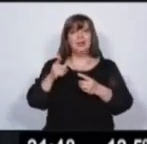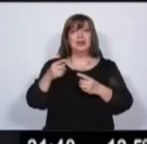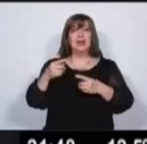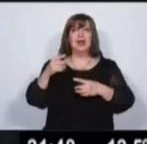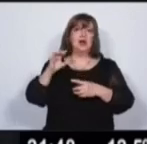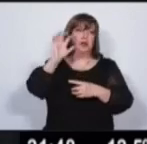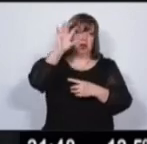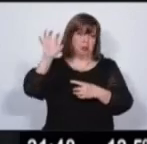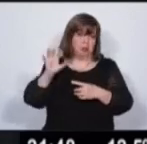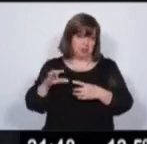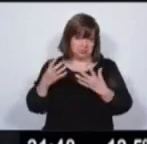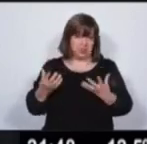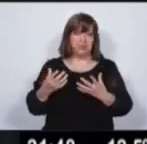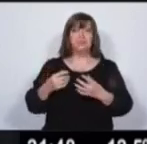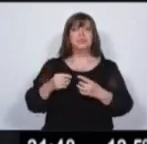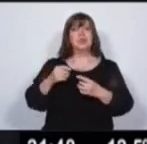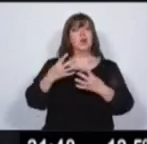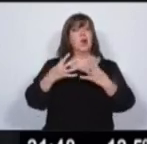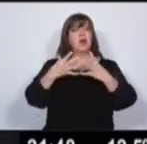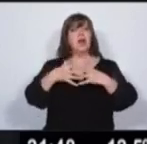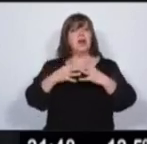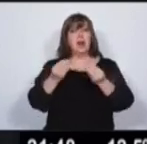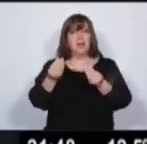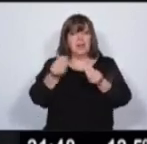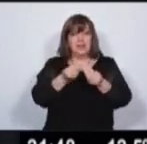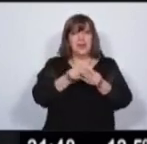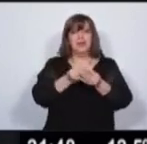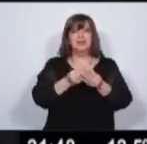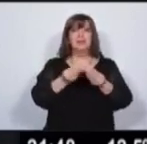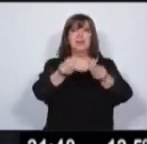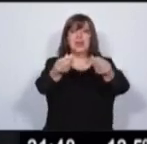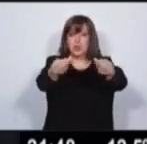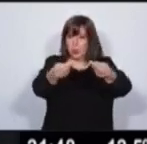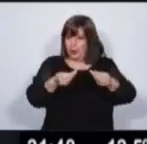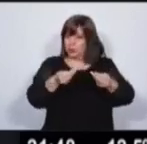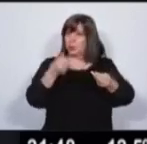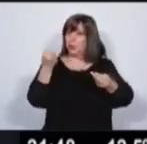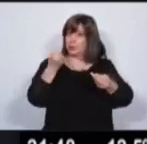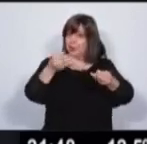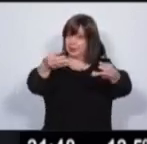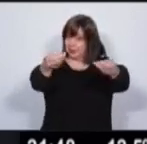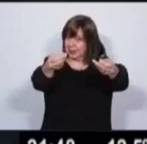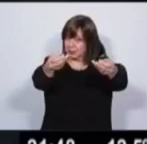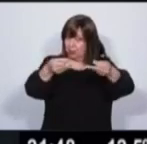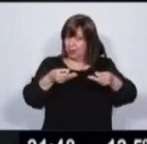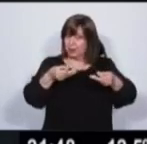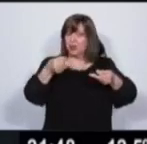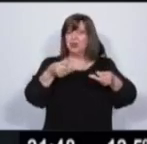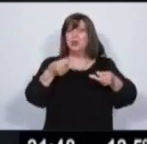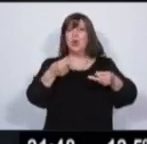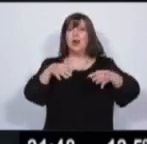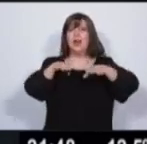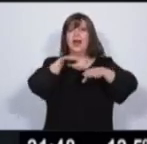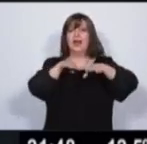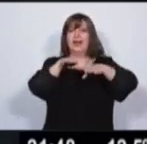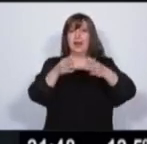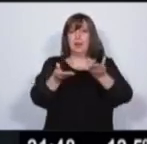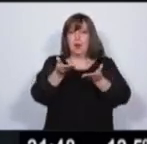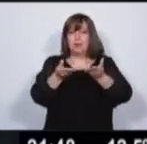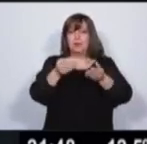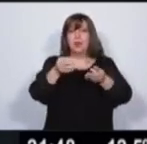diversidad la herramienta que tenemos es la del presupuesto y el presupuesto debe estar equilibrado